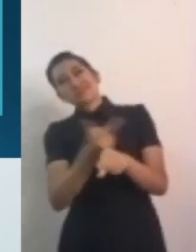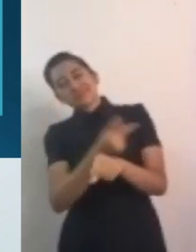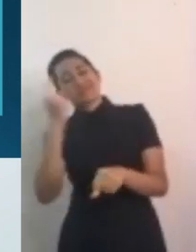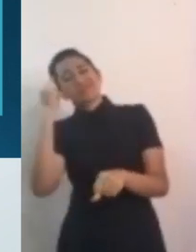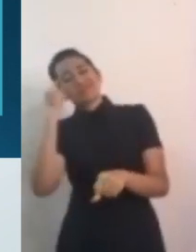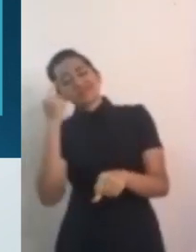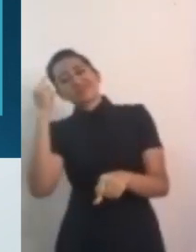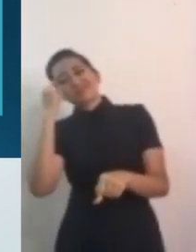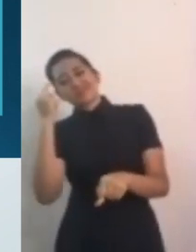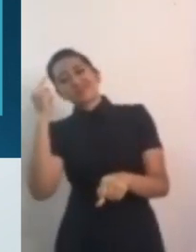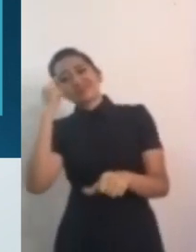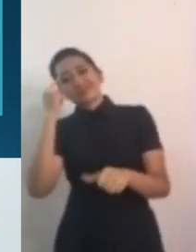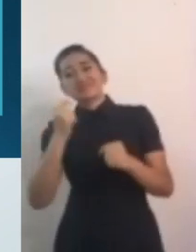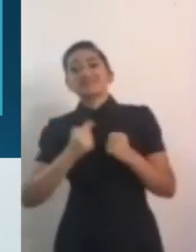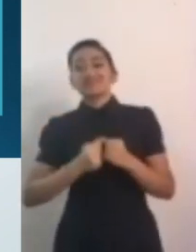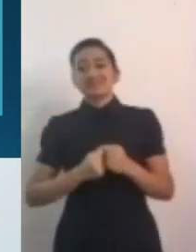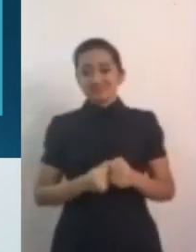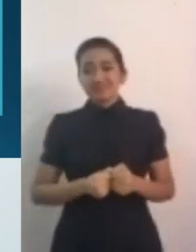el malestar,